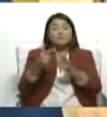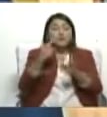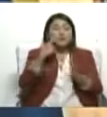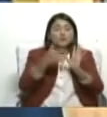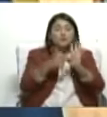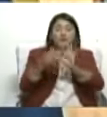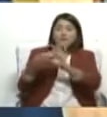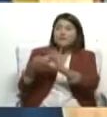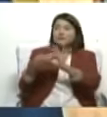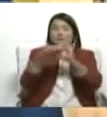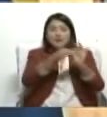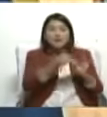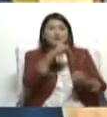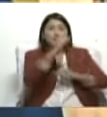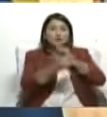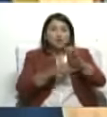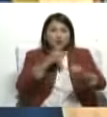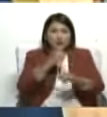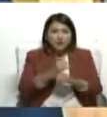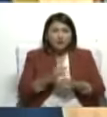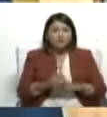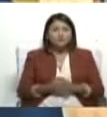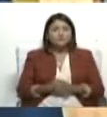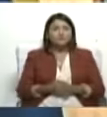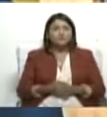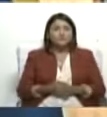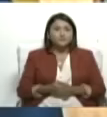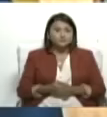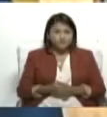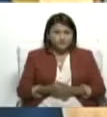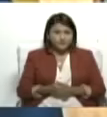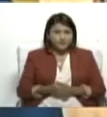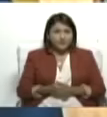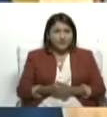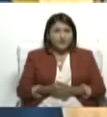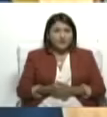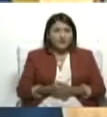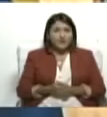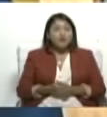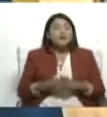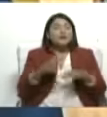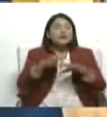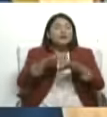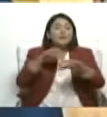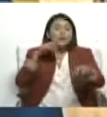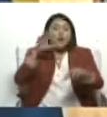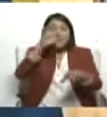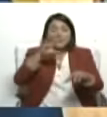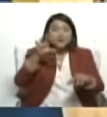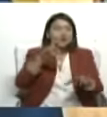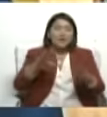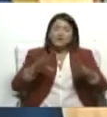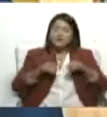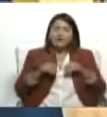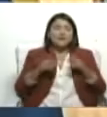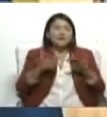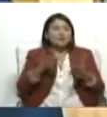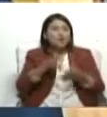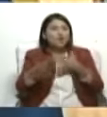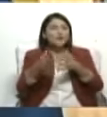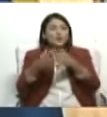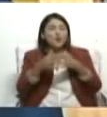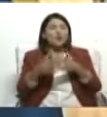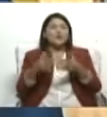la cooperación bilateral en el ámbito. La mayoría de los países son países contrarios a las sanciones, la mayoría de los países